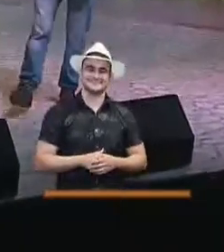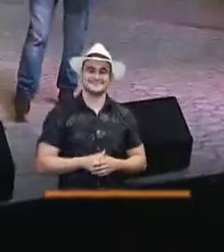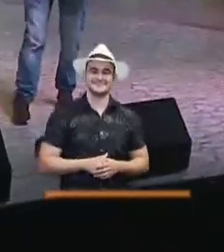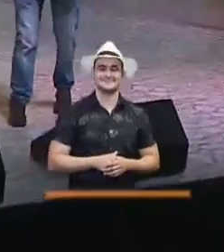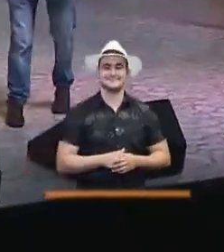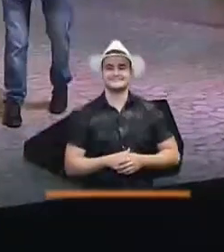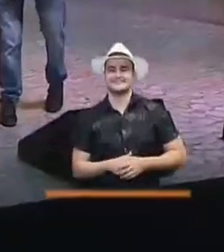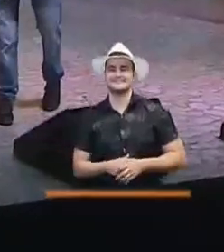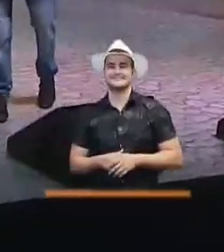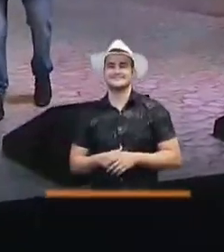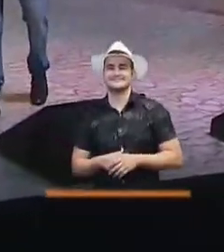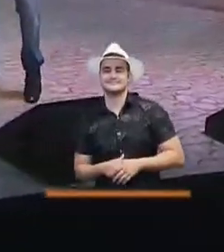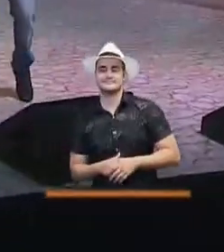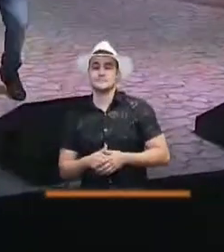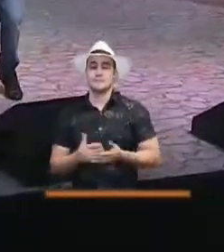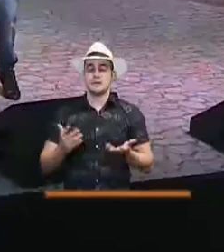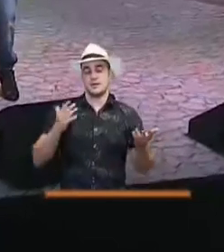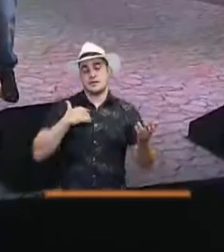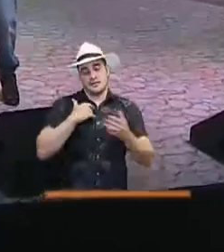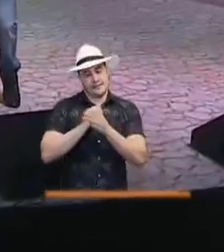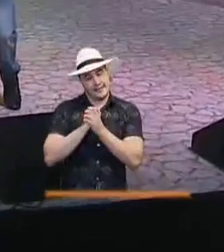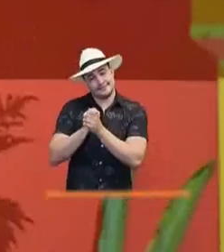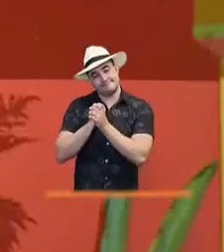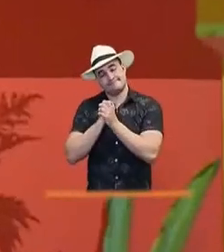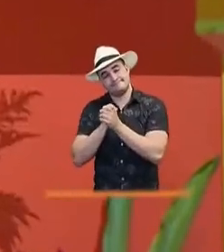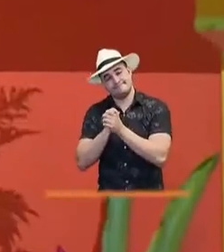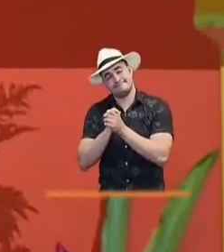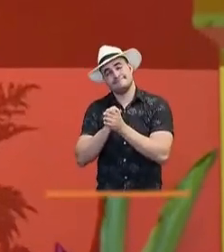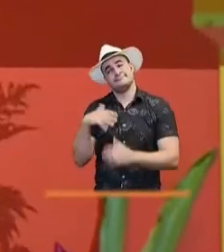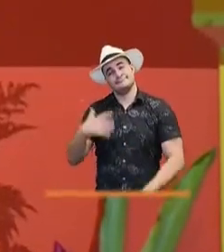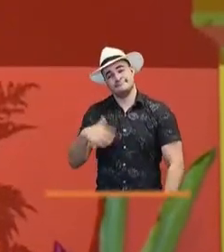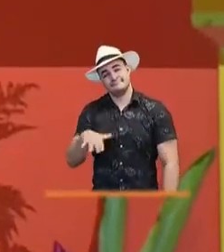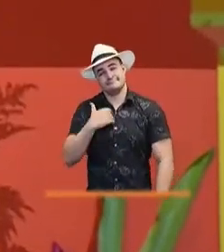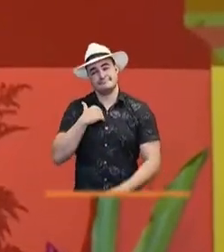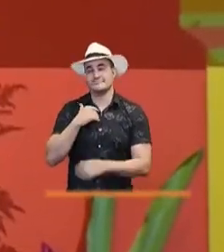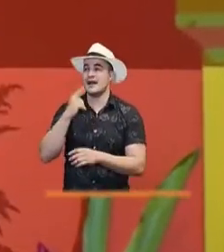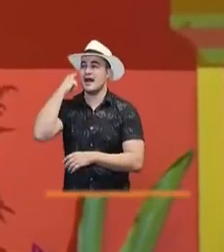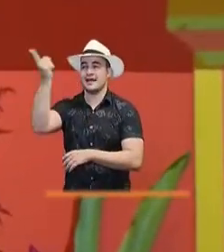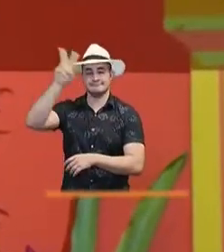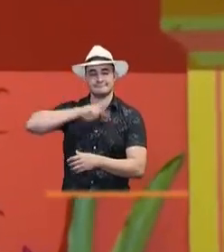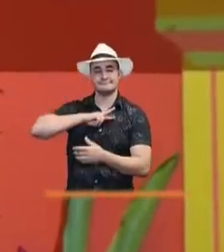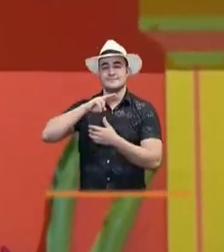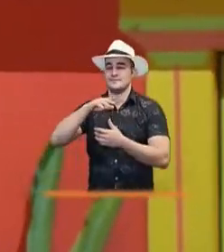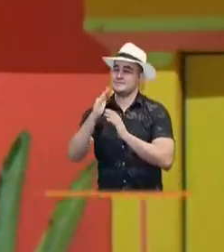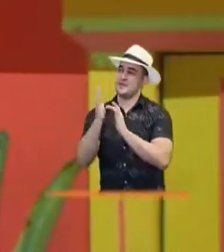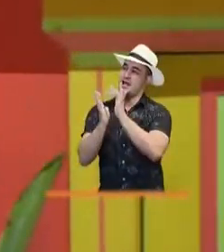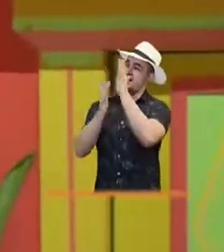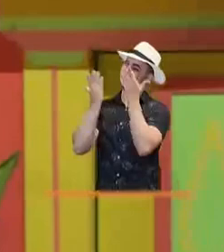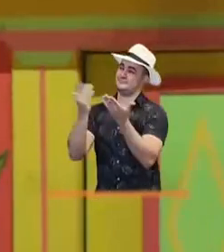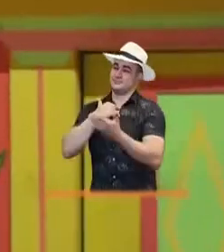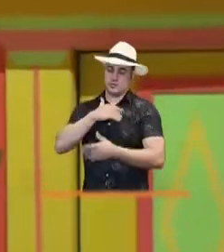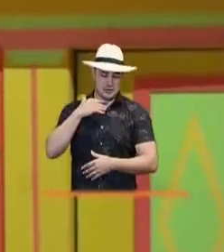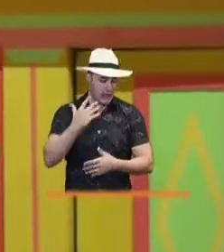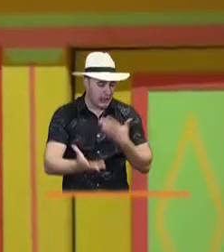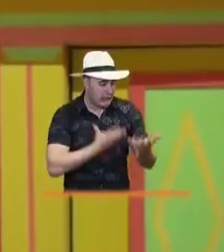Mi amigo el señor caído que me ampara en la derrota, por él un día me